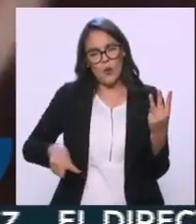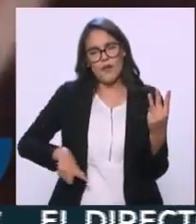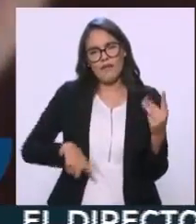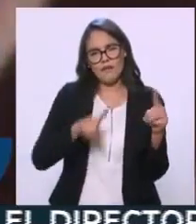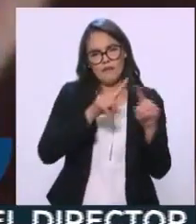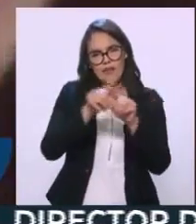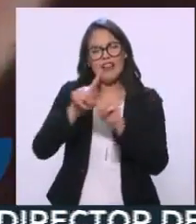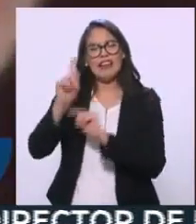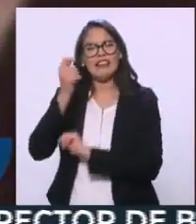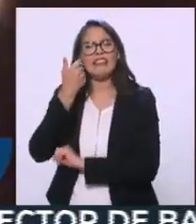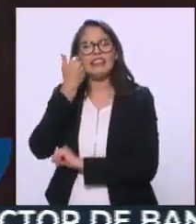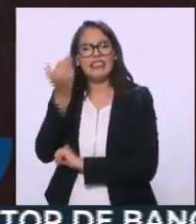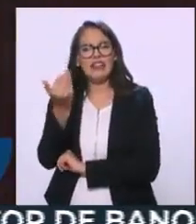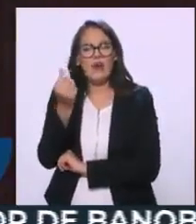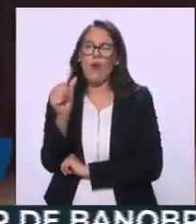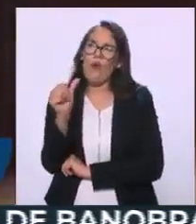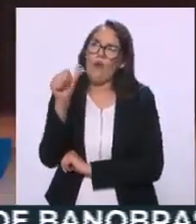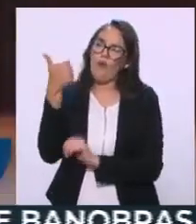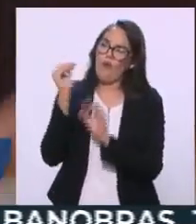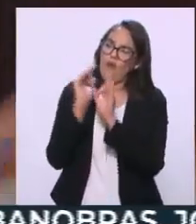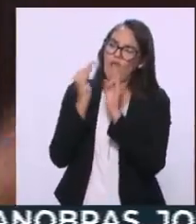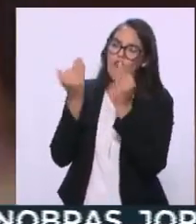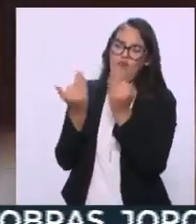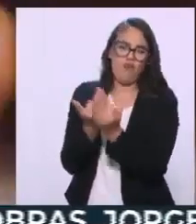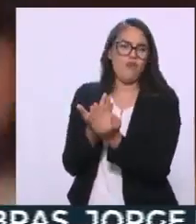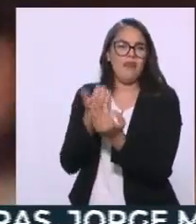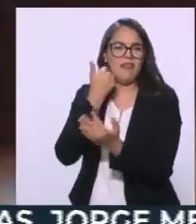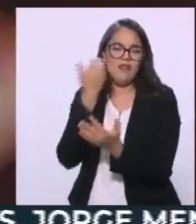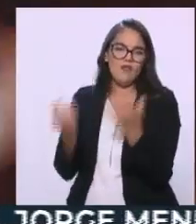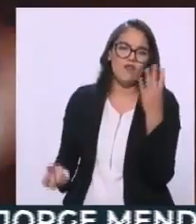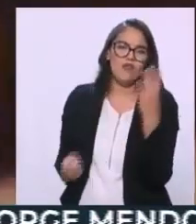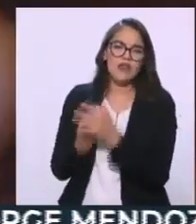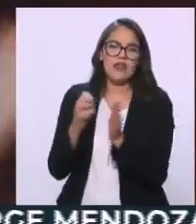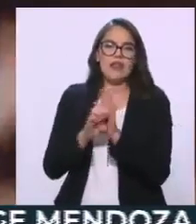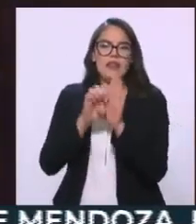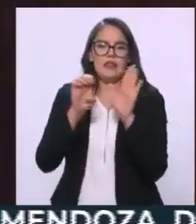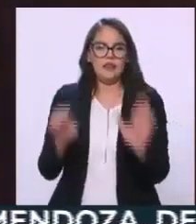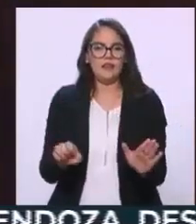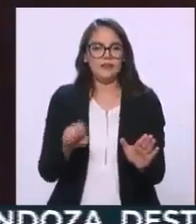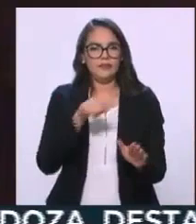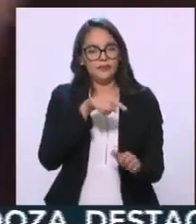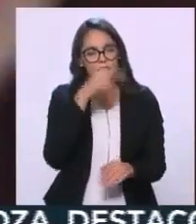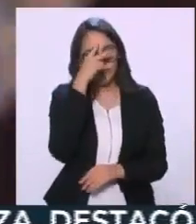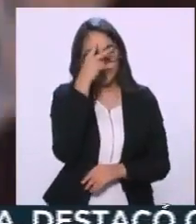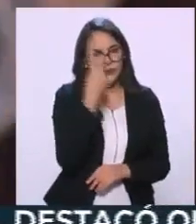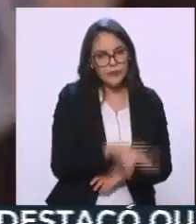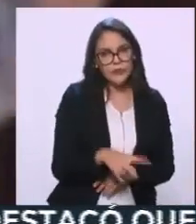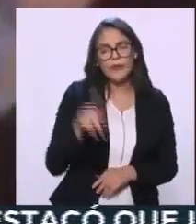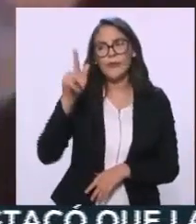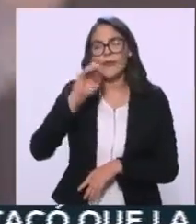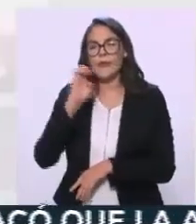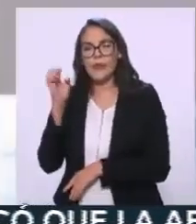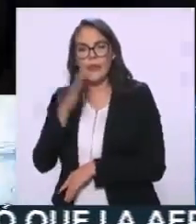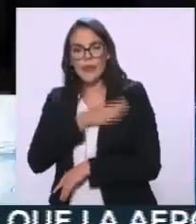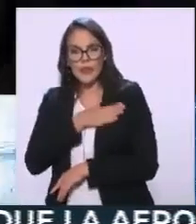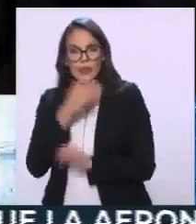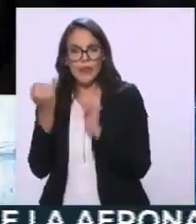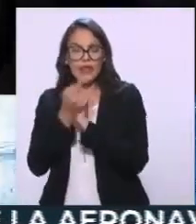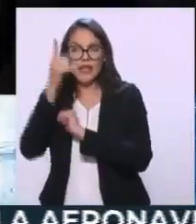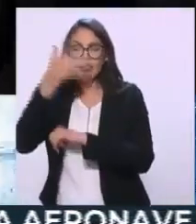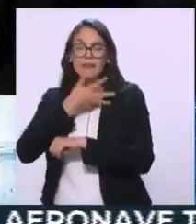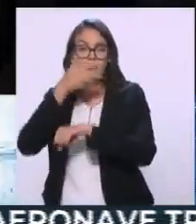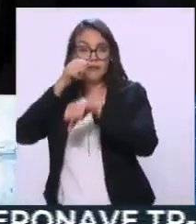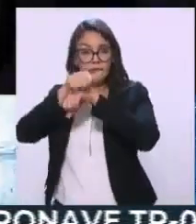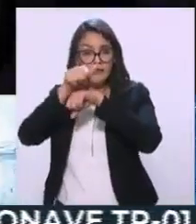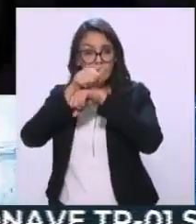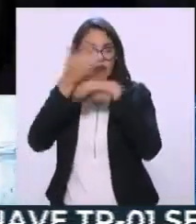de construir otra posibilidad. Me estoy refiriendo al gobierno de AMLO en México, al de coalición aquí en España y al gobierno de Alberto Fernández en Argentina.